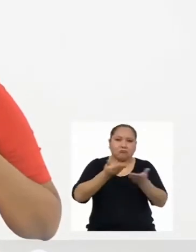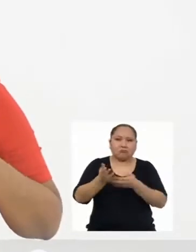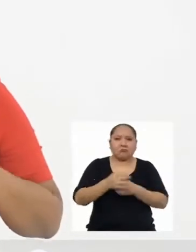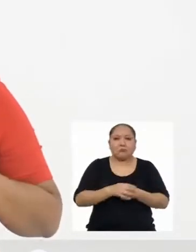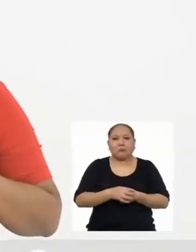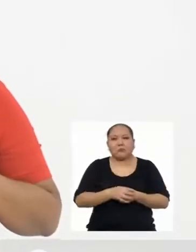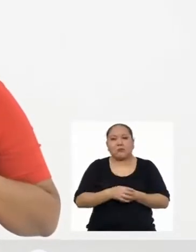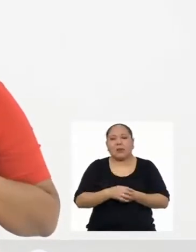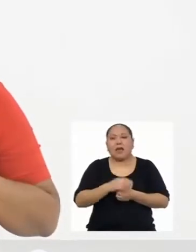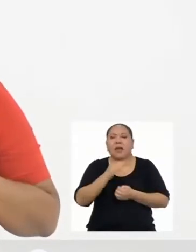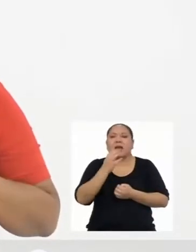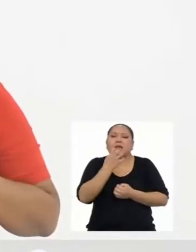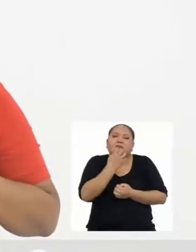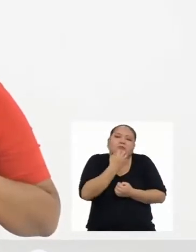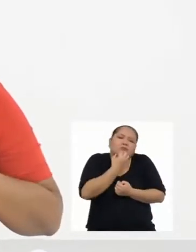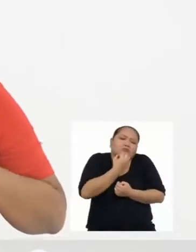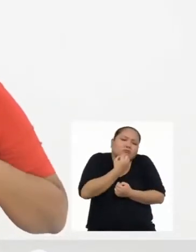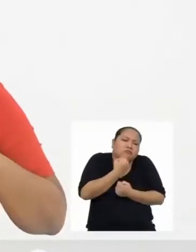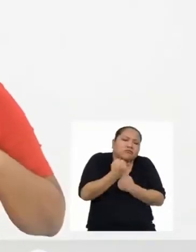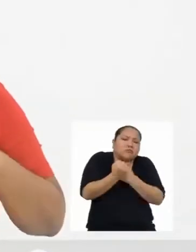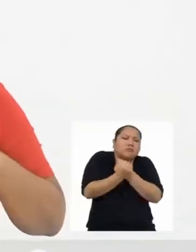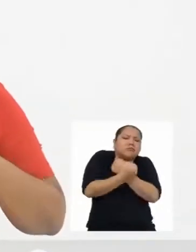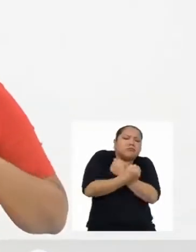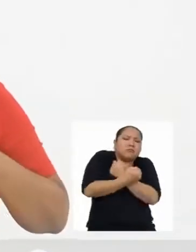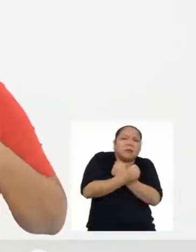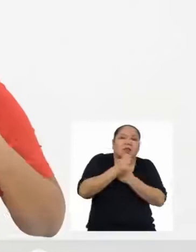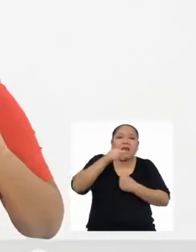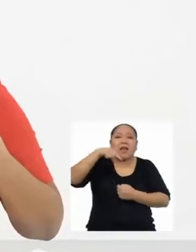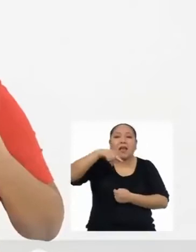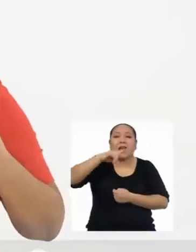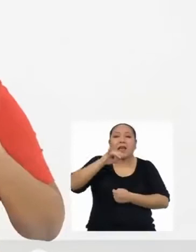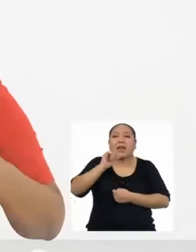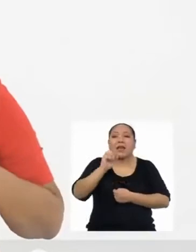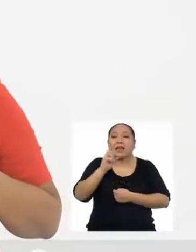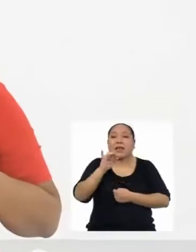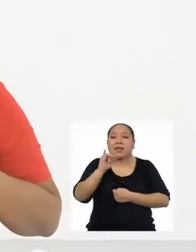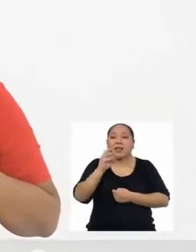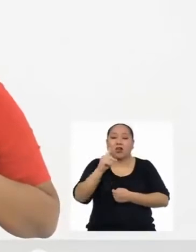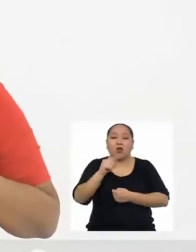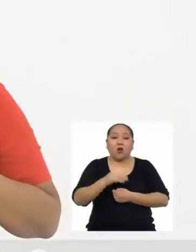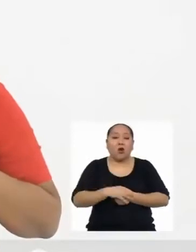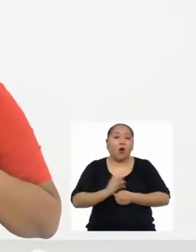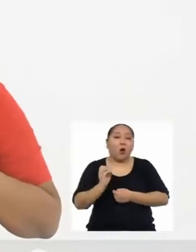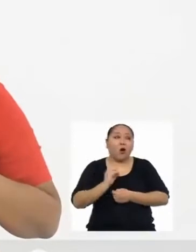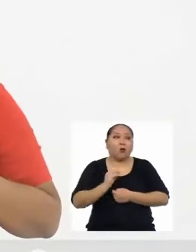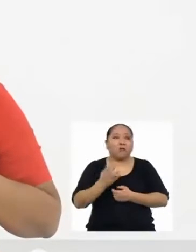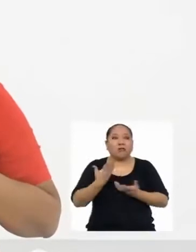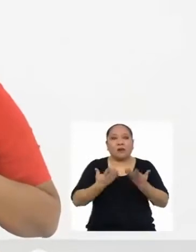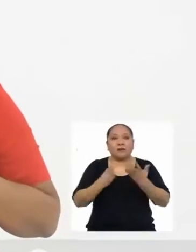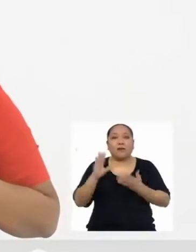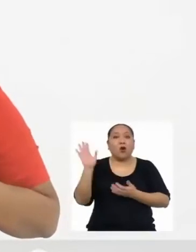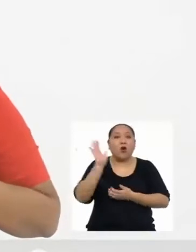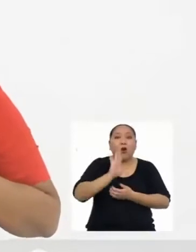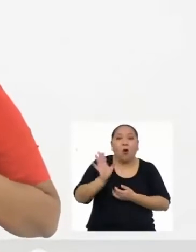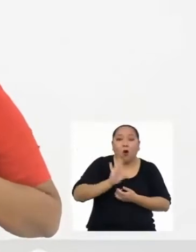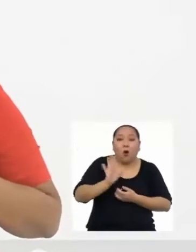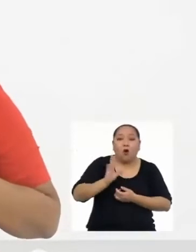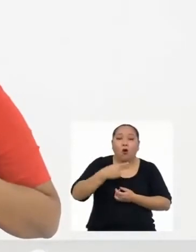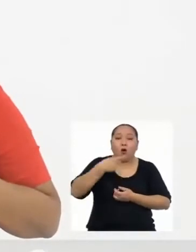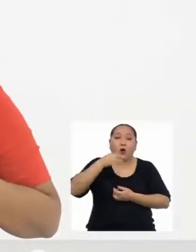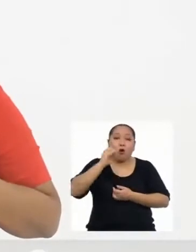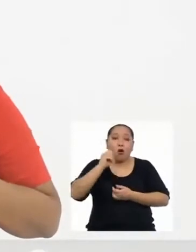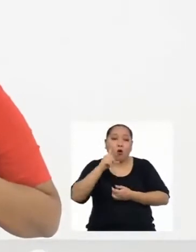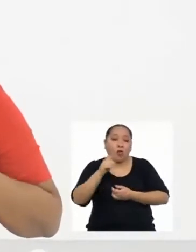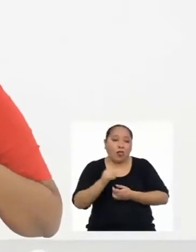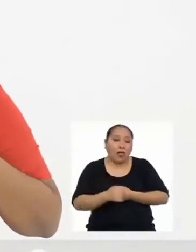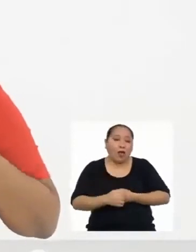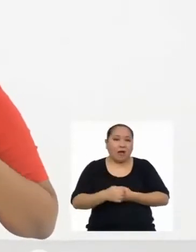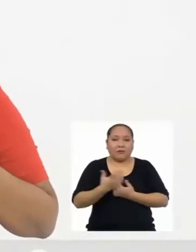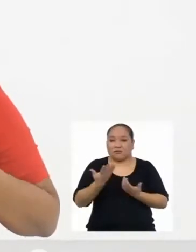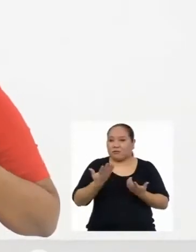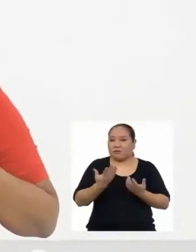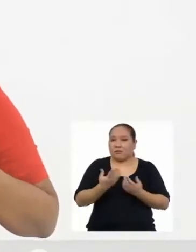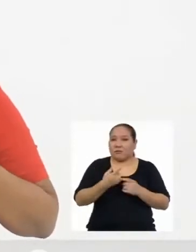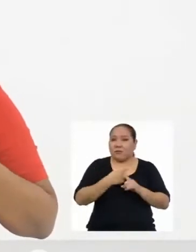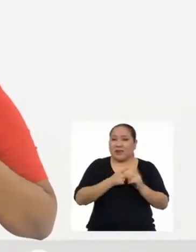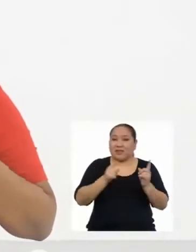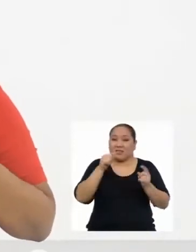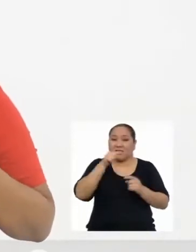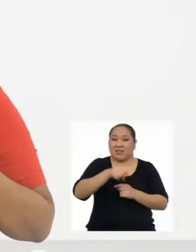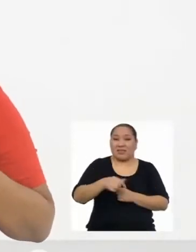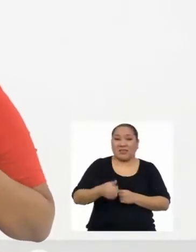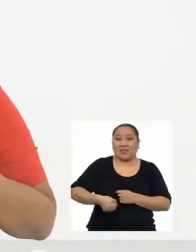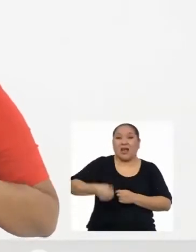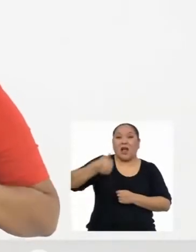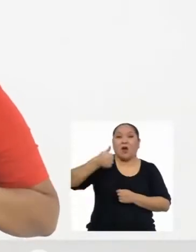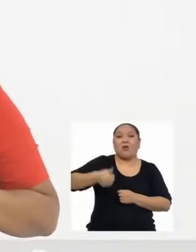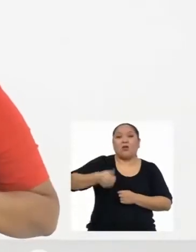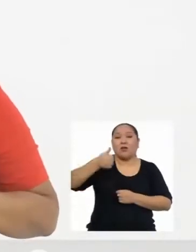querido primo o incluso un simple hola prima. Pero si el destinatario es una autoridad, el saludo será